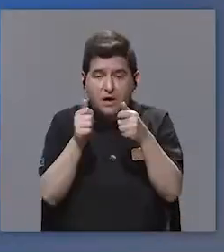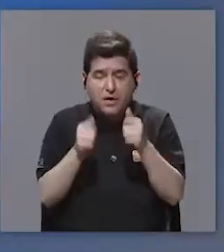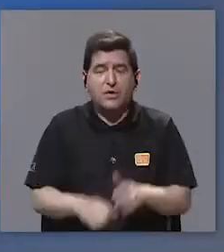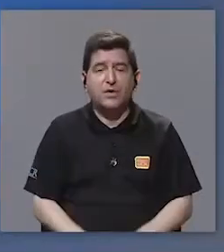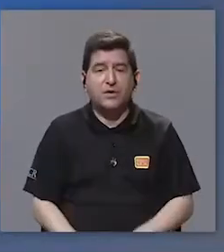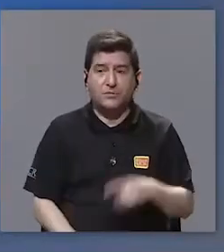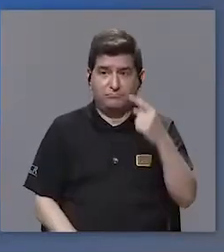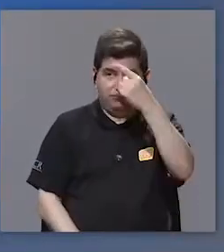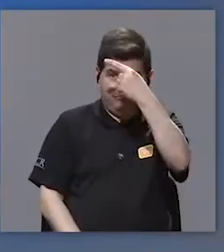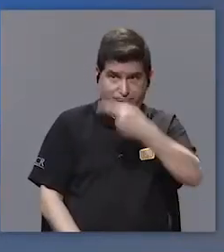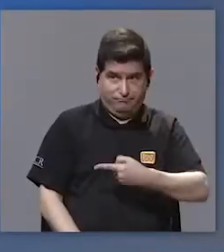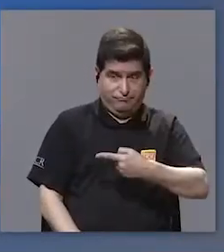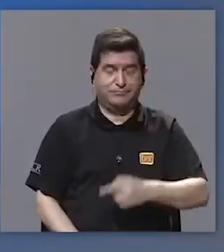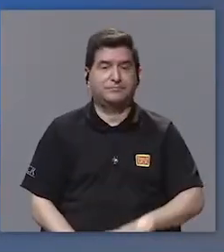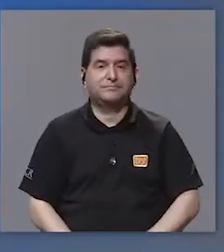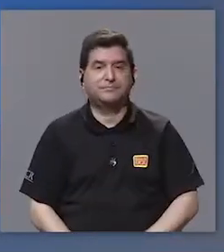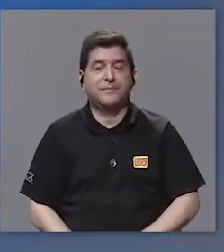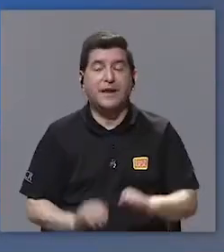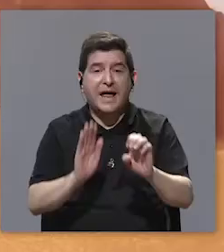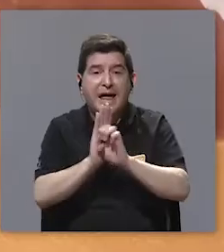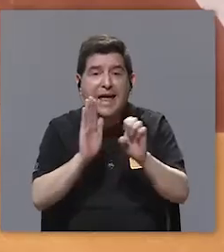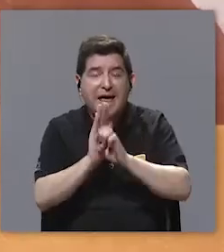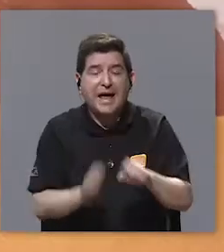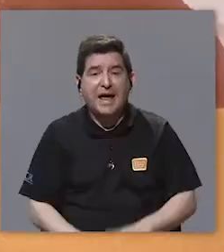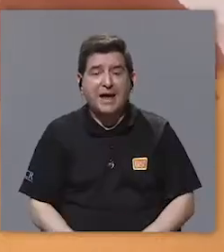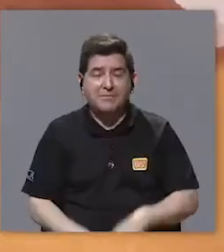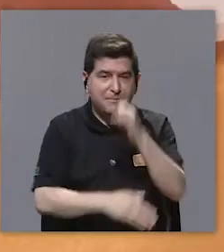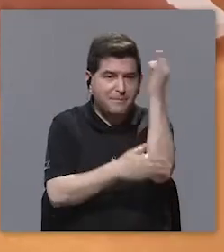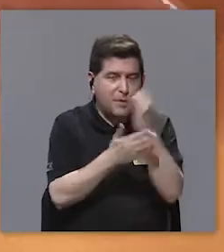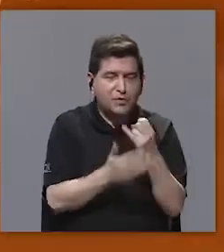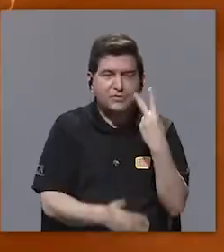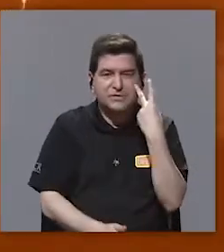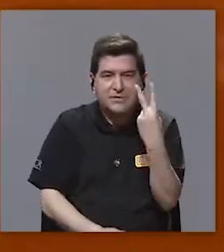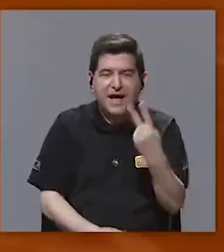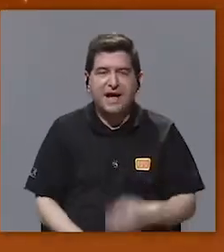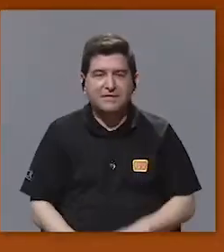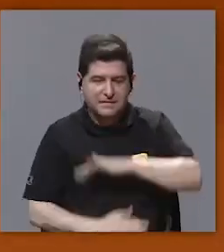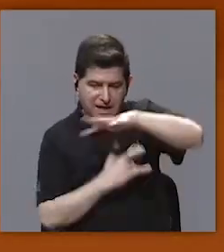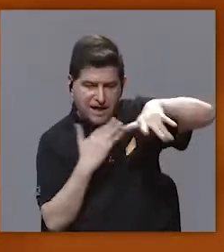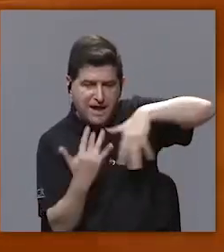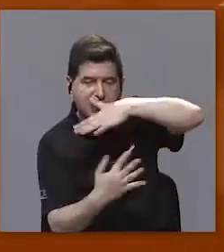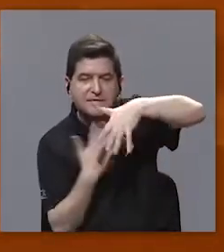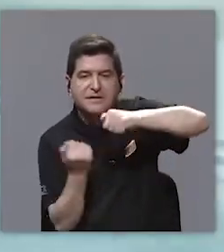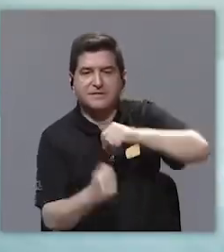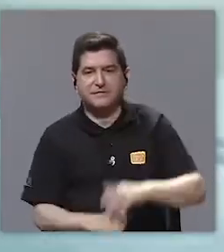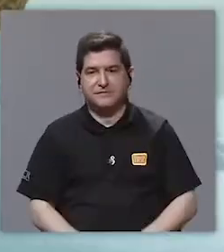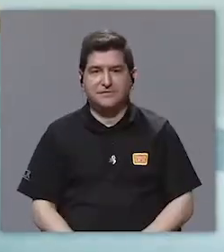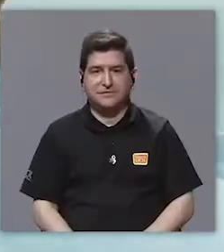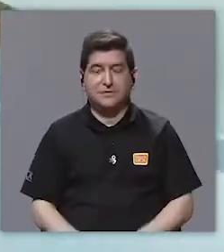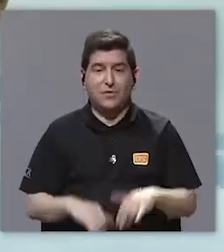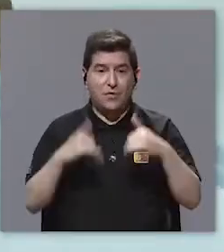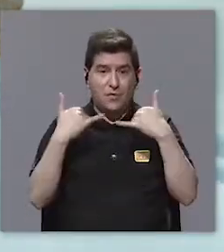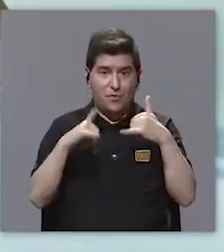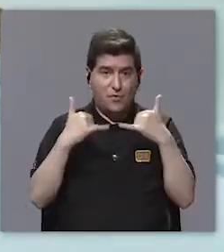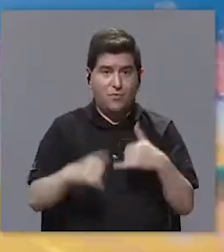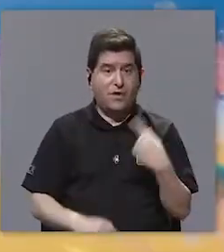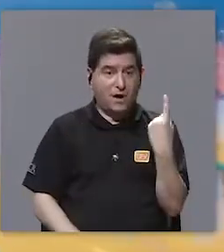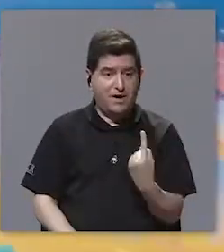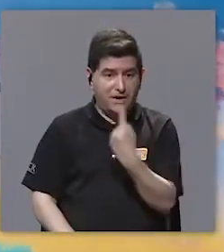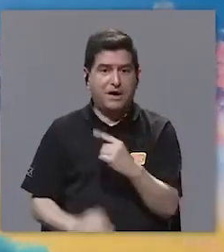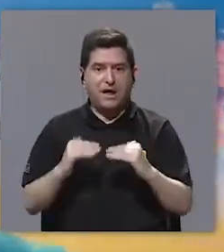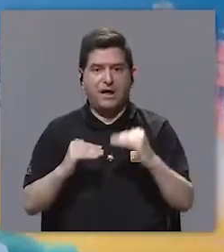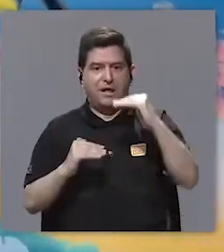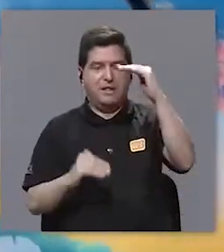videojuegos como your ning o apps u ejemplos de arte visual hecho interactividad porque jugar